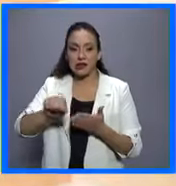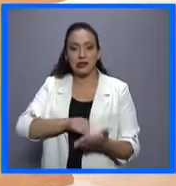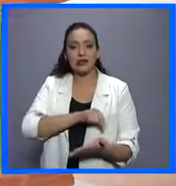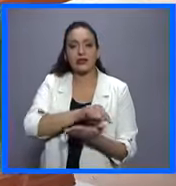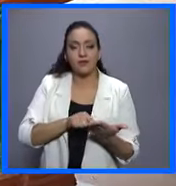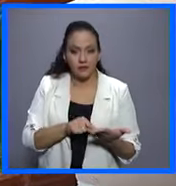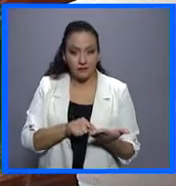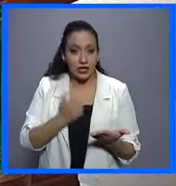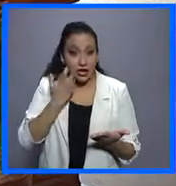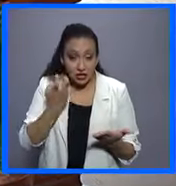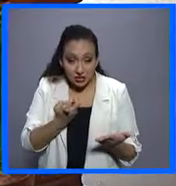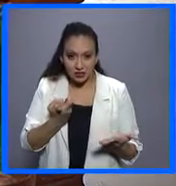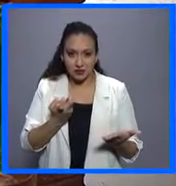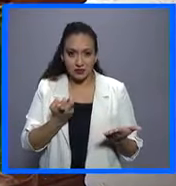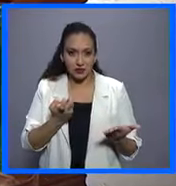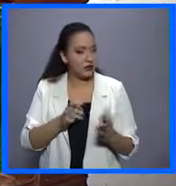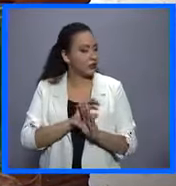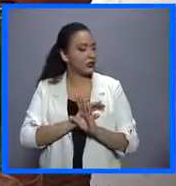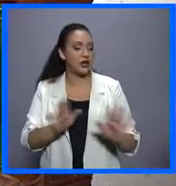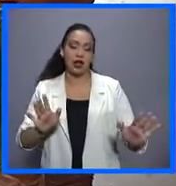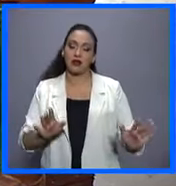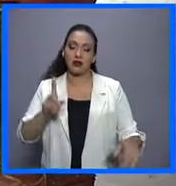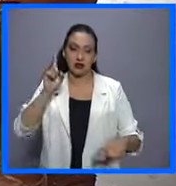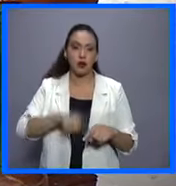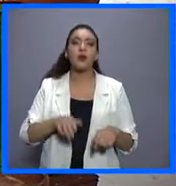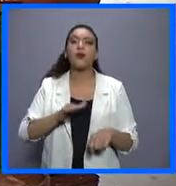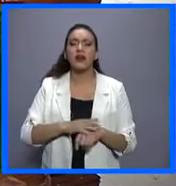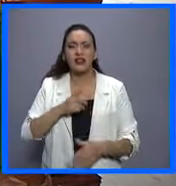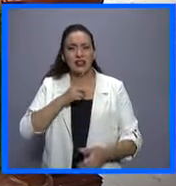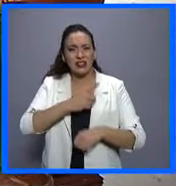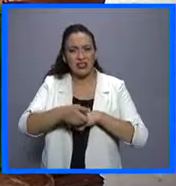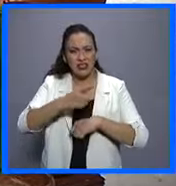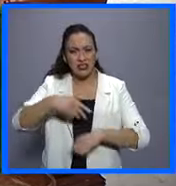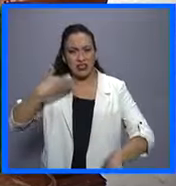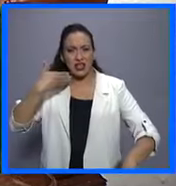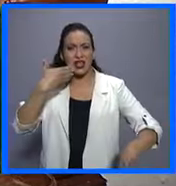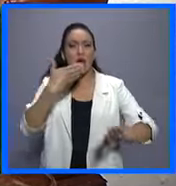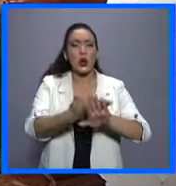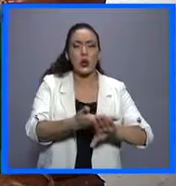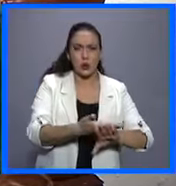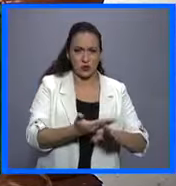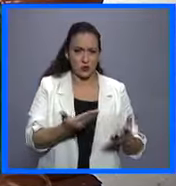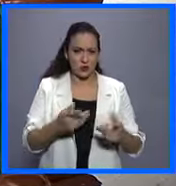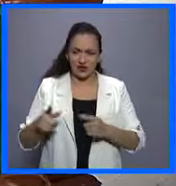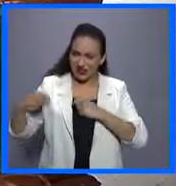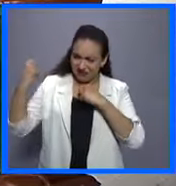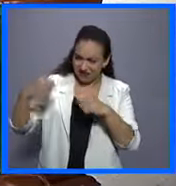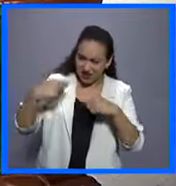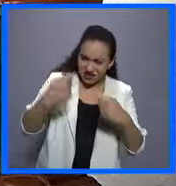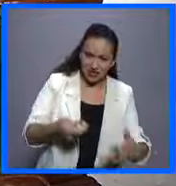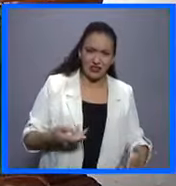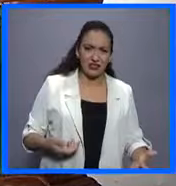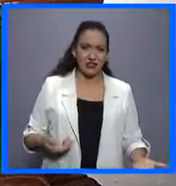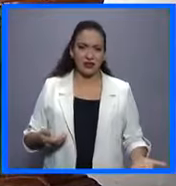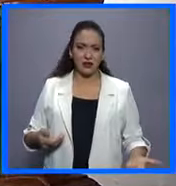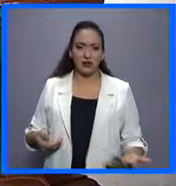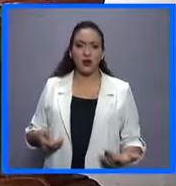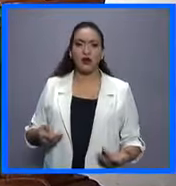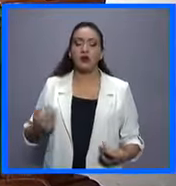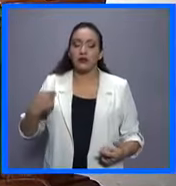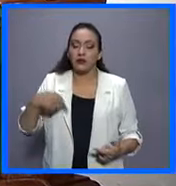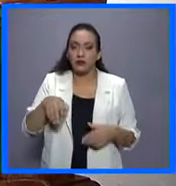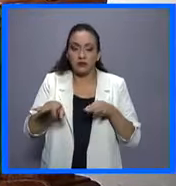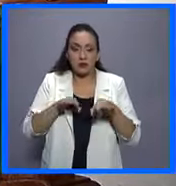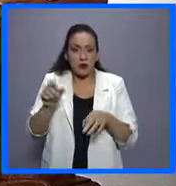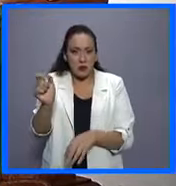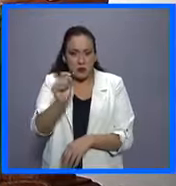norma definitiva, porque afecta nuestra visión y más como médicos tradicionales y